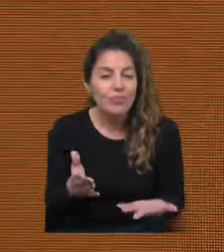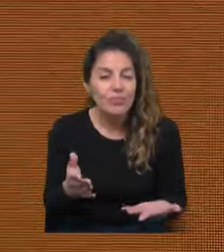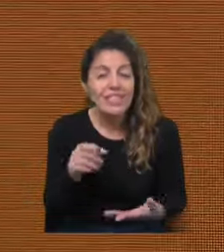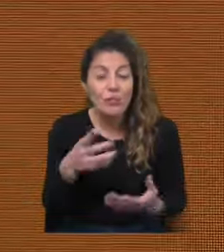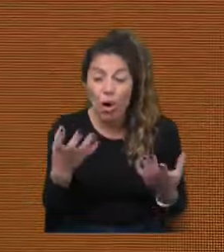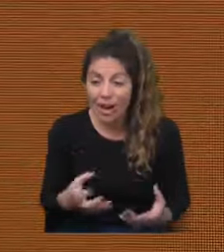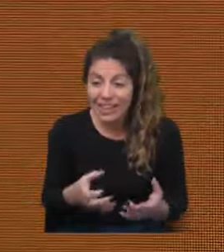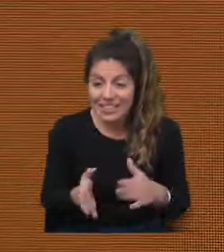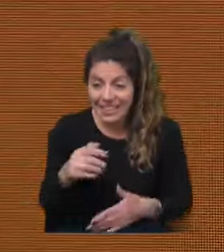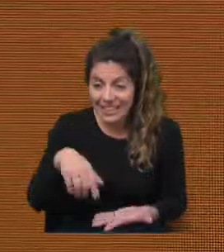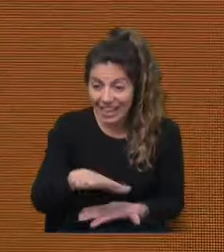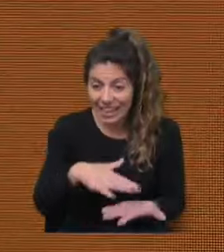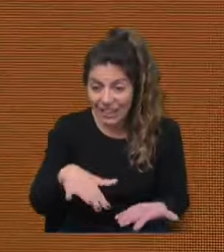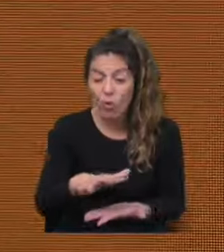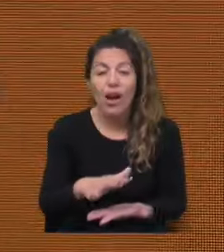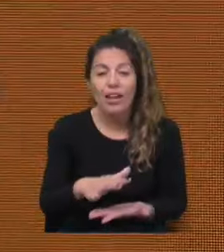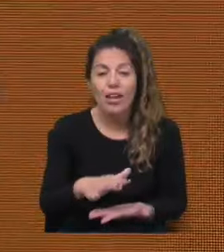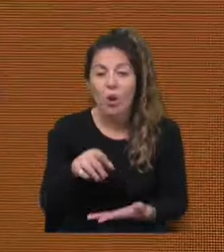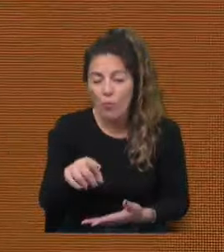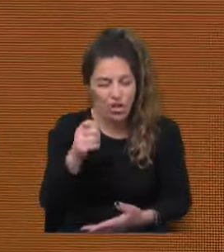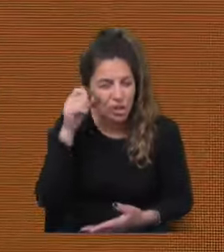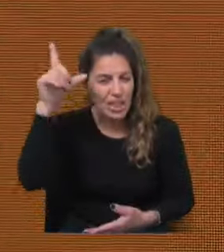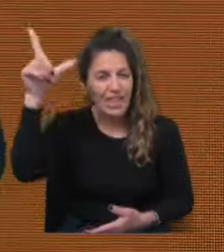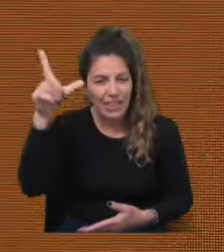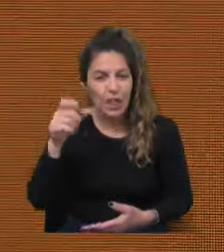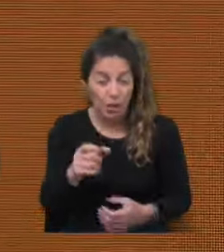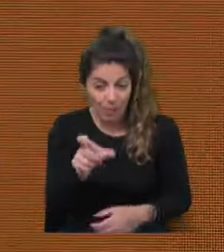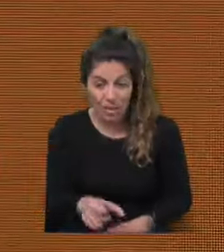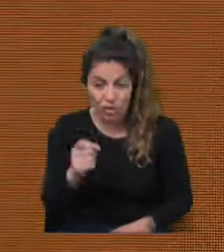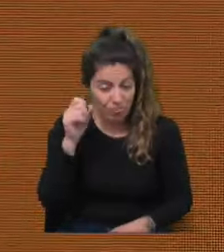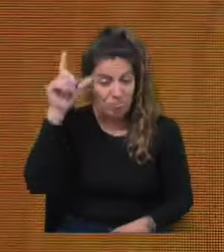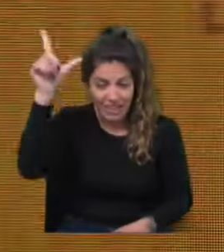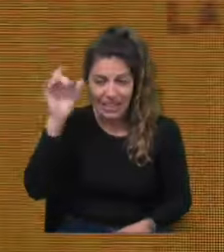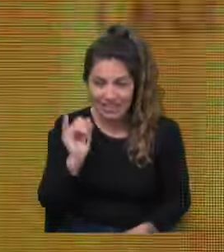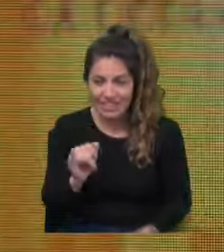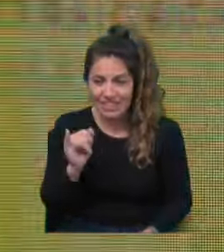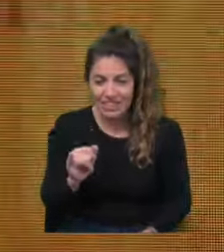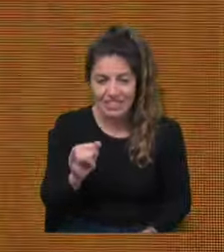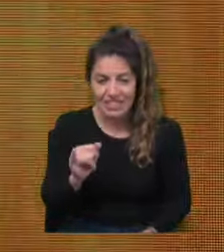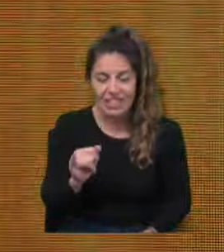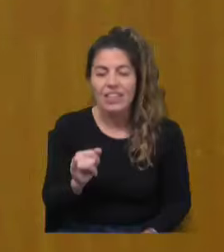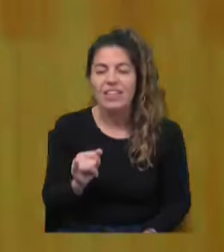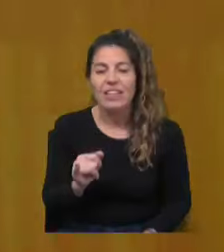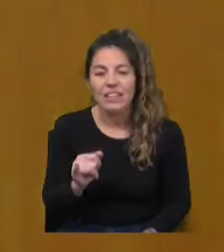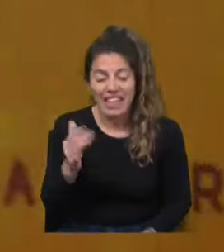vos querés salir de acá, de este lugar, vos que sos inteligente, porque aparte era un tipo que claramente es muy inteligente,